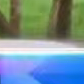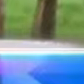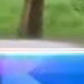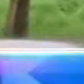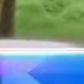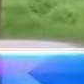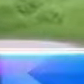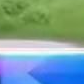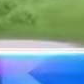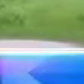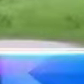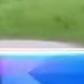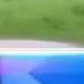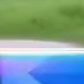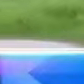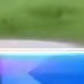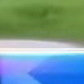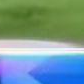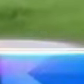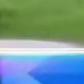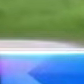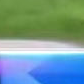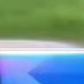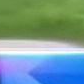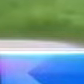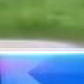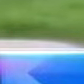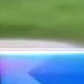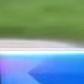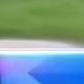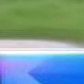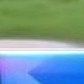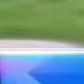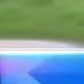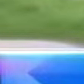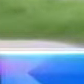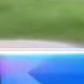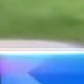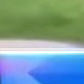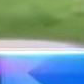pedidos ciudadanos en el primer noticiero de la comunidad. Así que no,